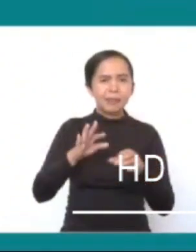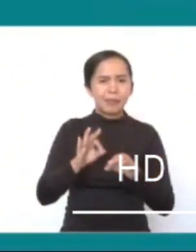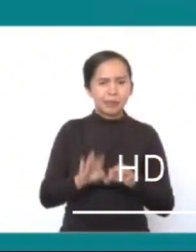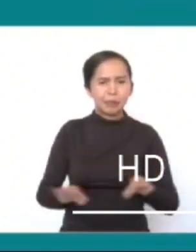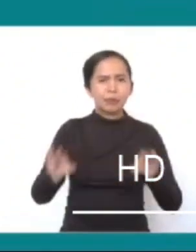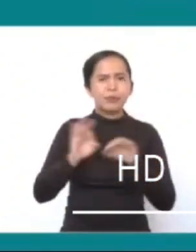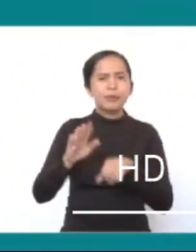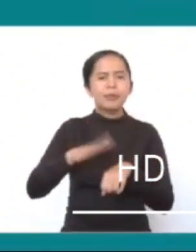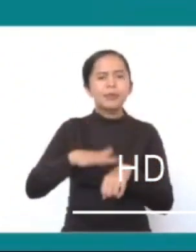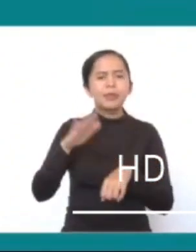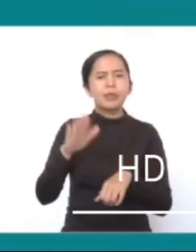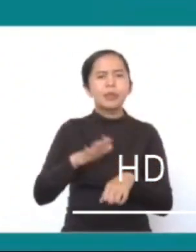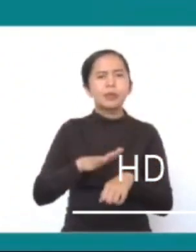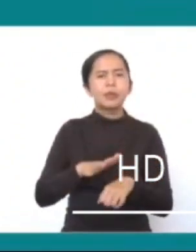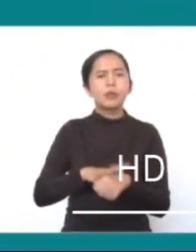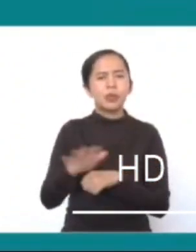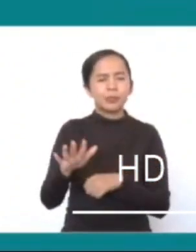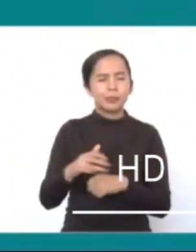las siguientes.